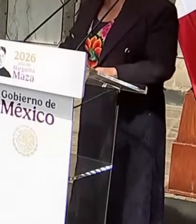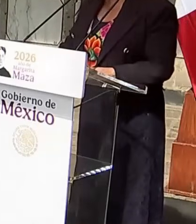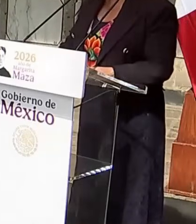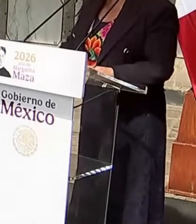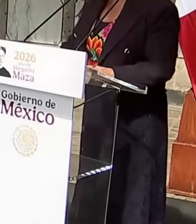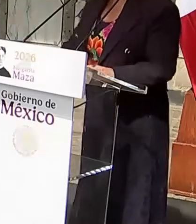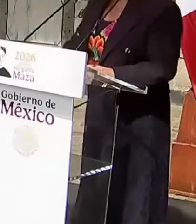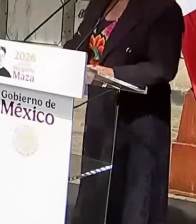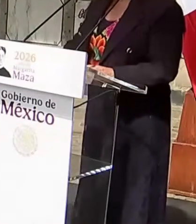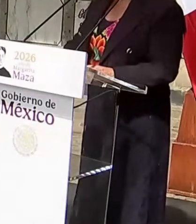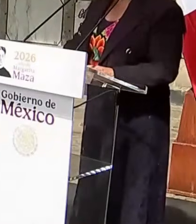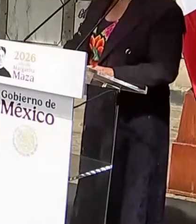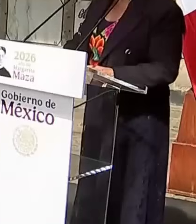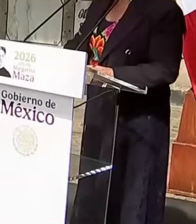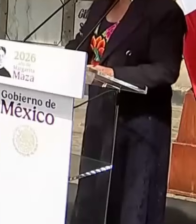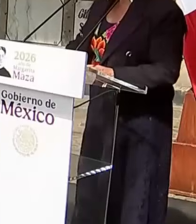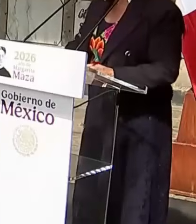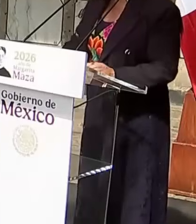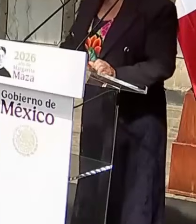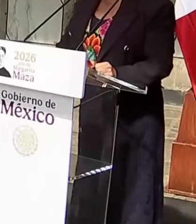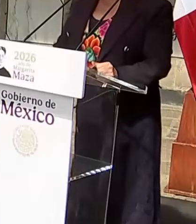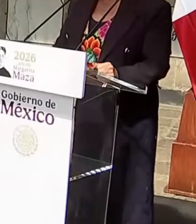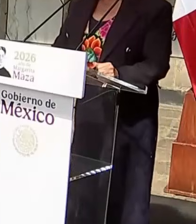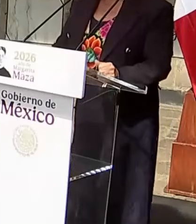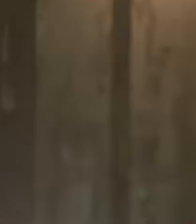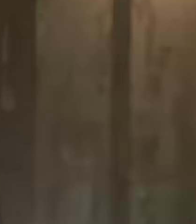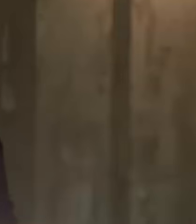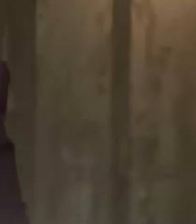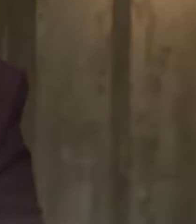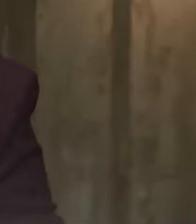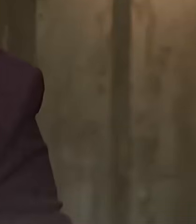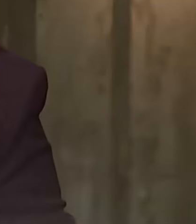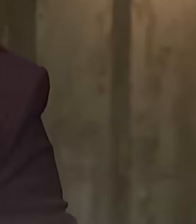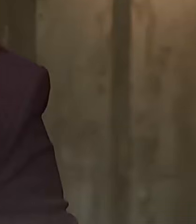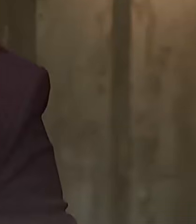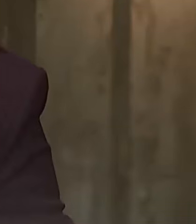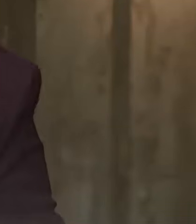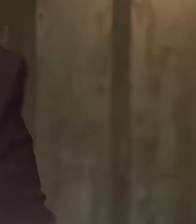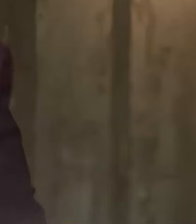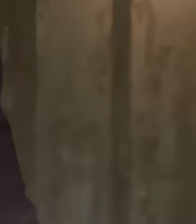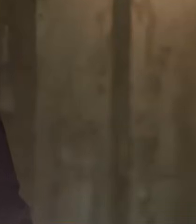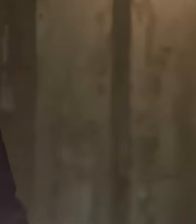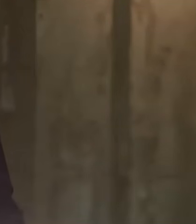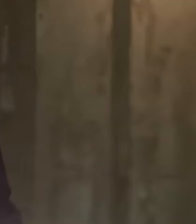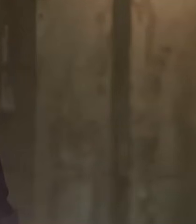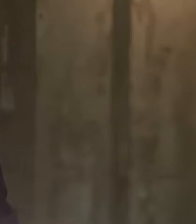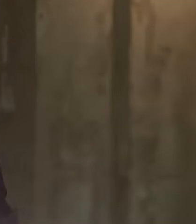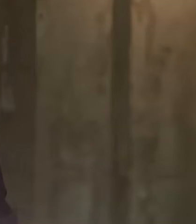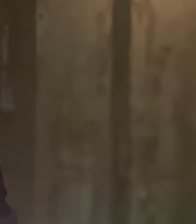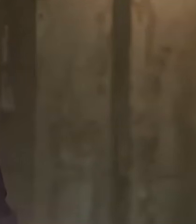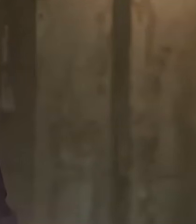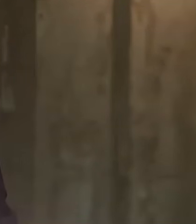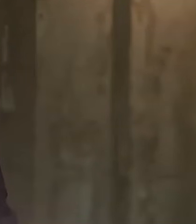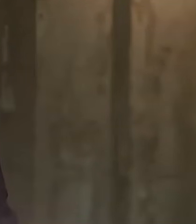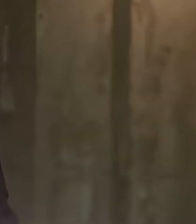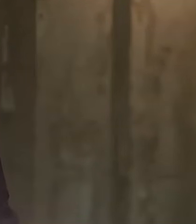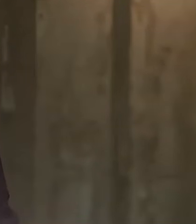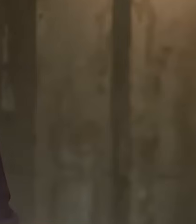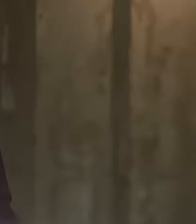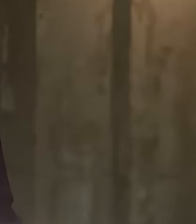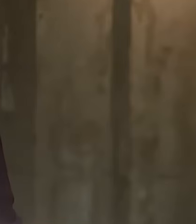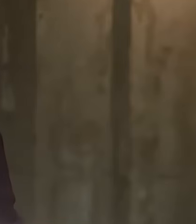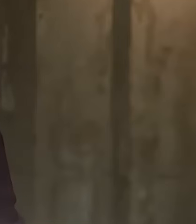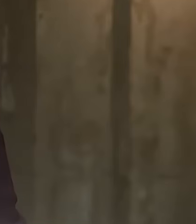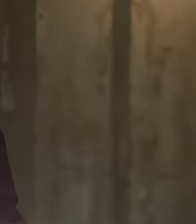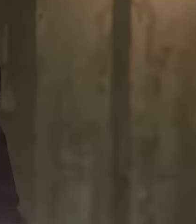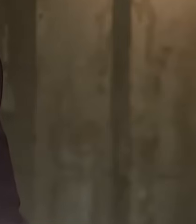de México, su ciudad. Saludo a todo el presidium, a la secretaria de Gobierno, Rosa